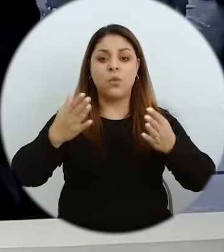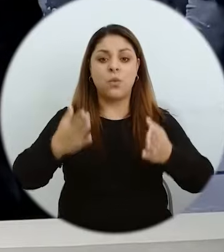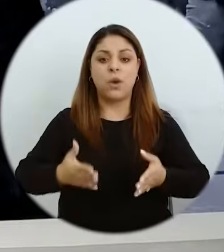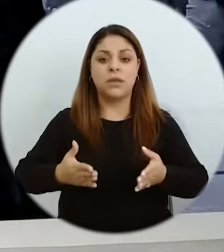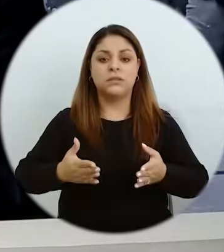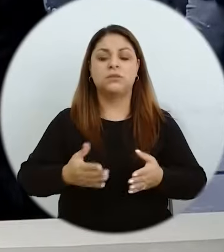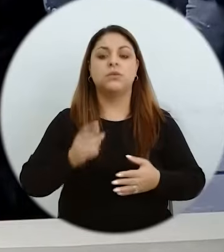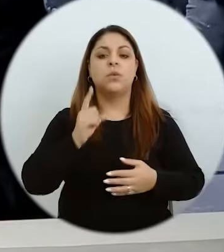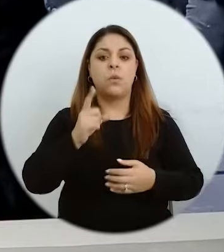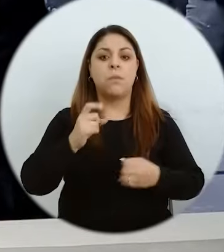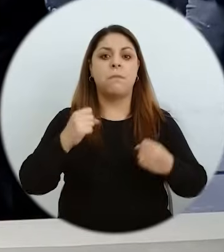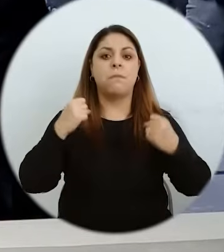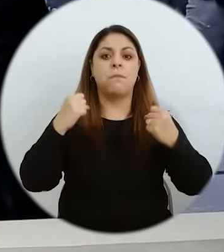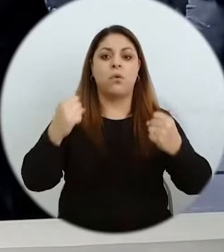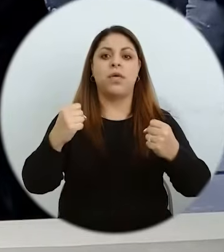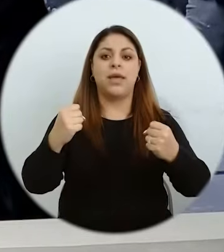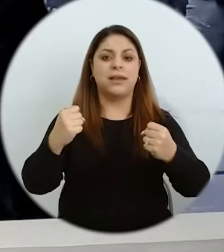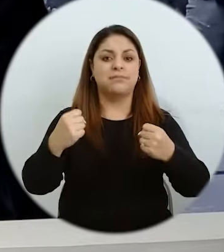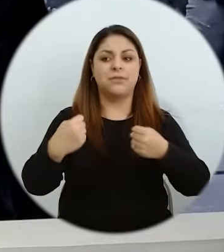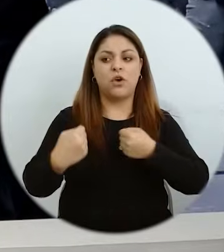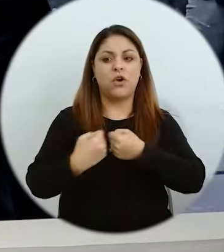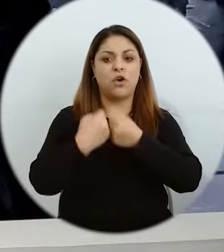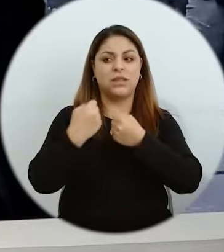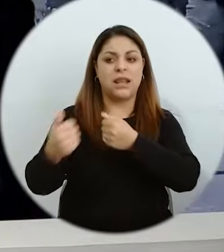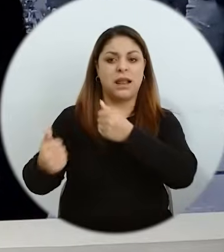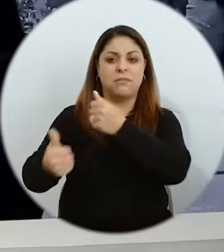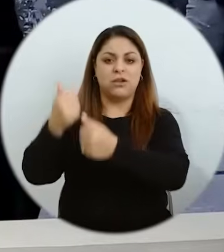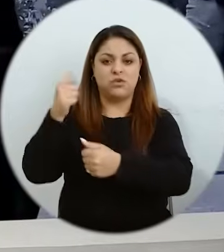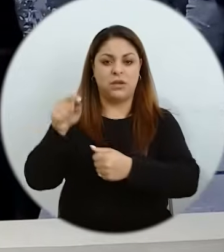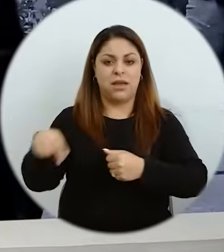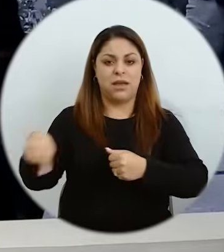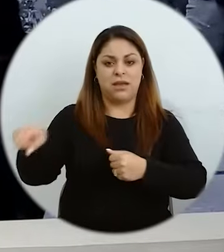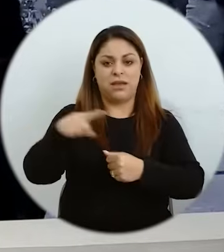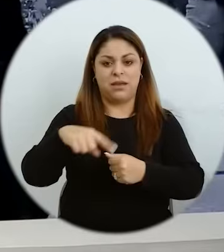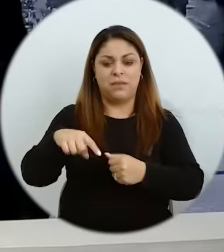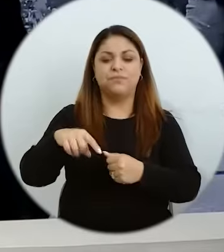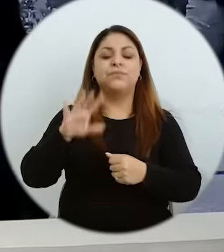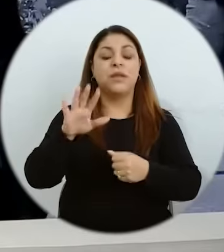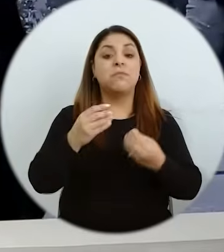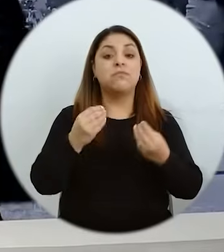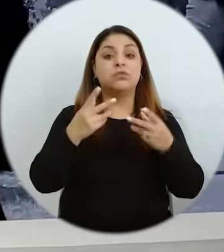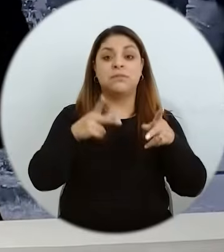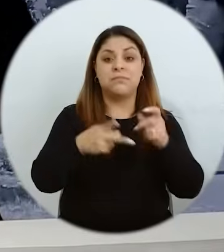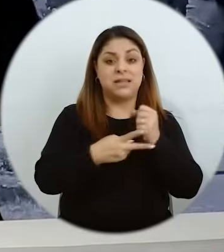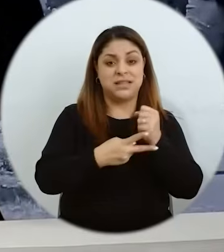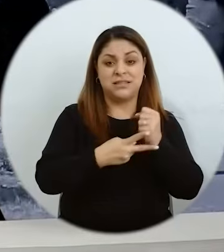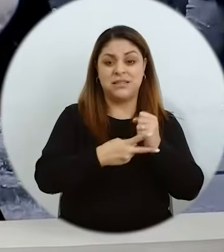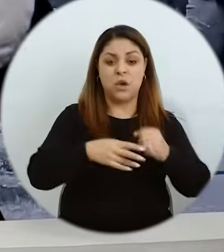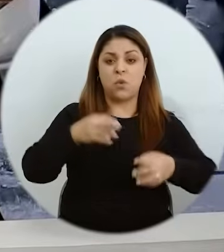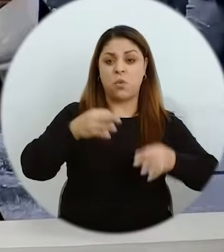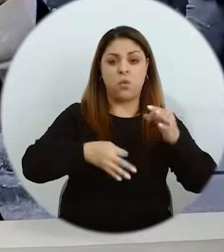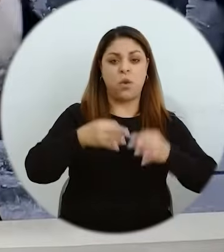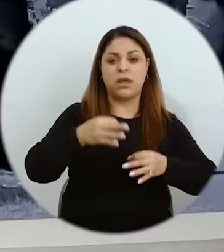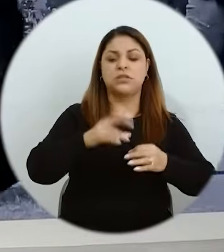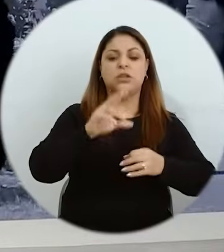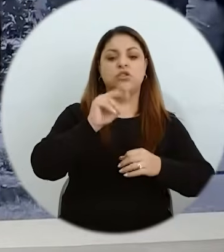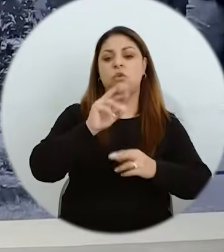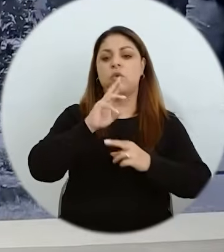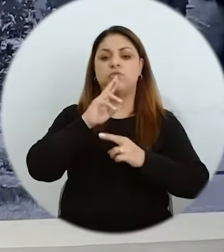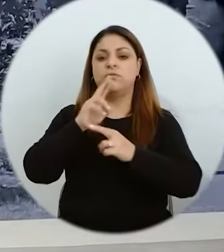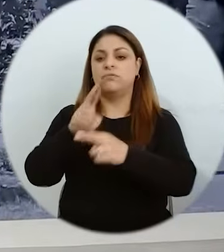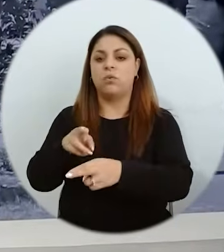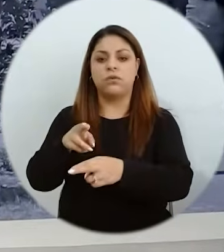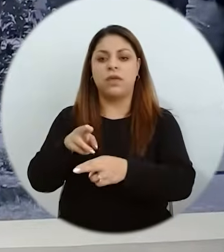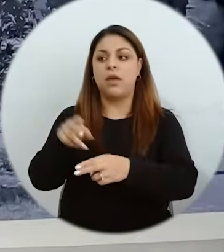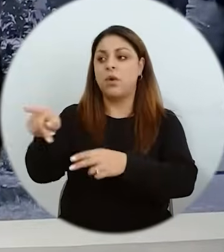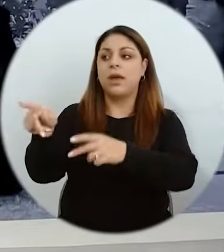es un poder contramayoritario. Muchas veces el juez no responde a lo que la mayoría dice, sino a los